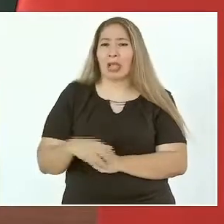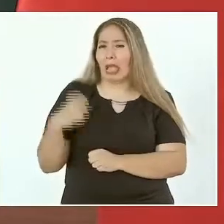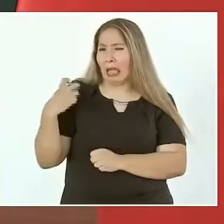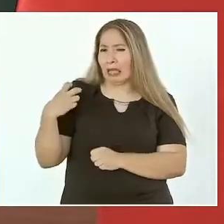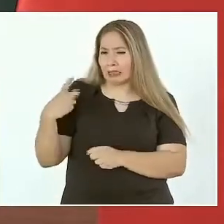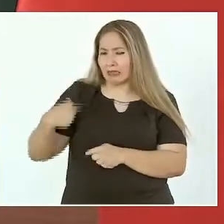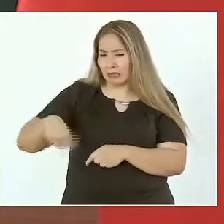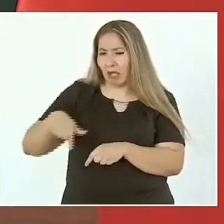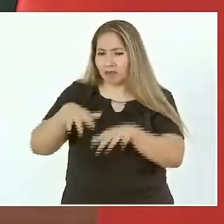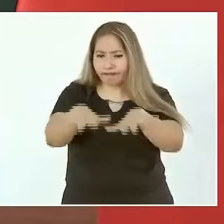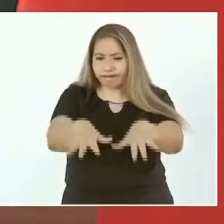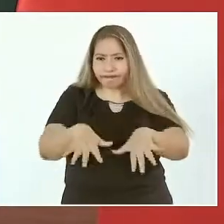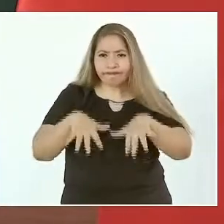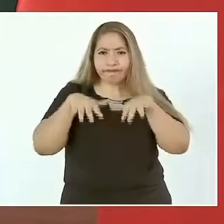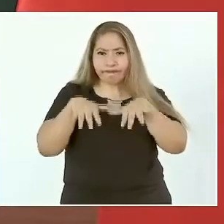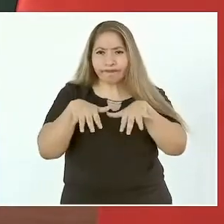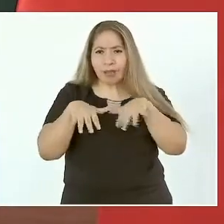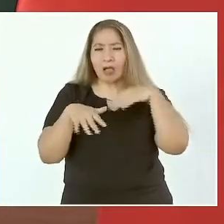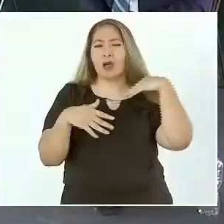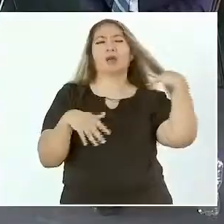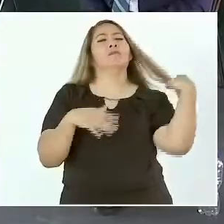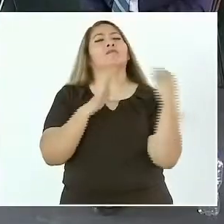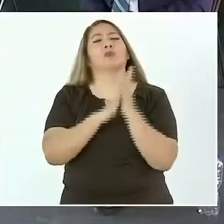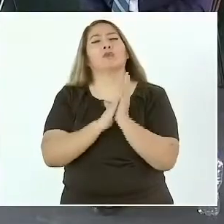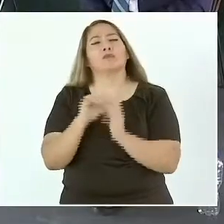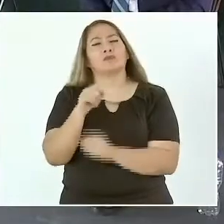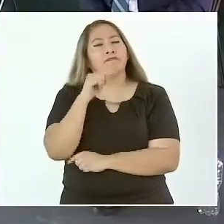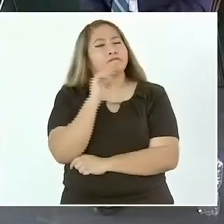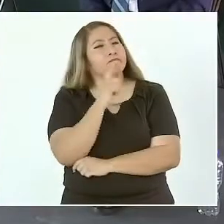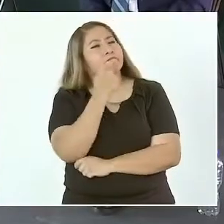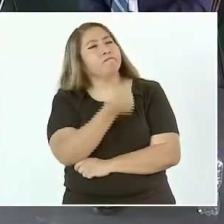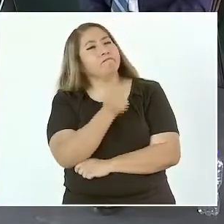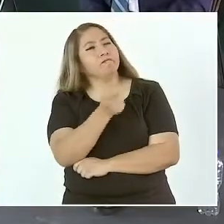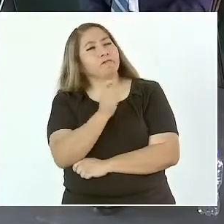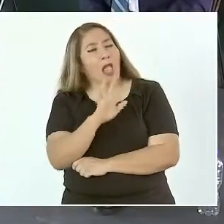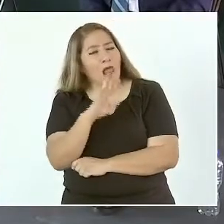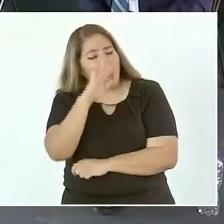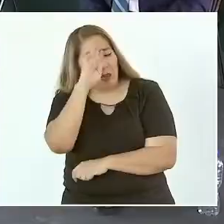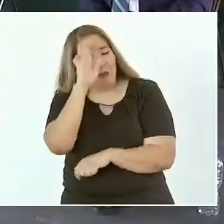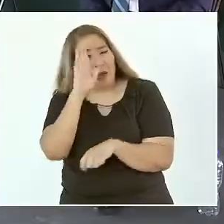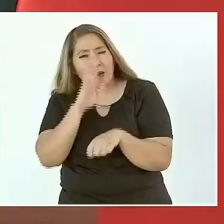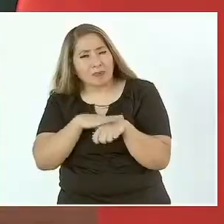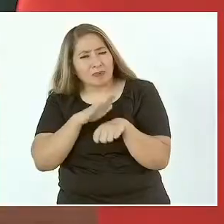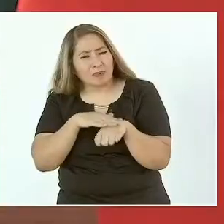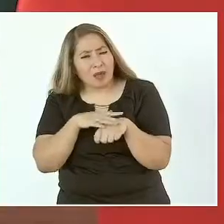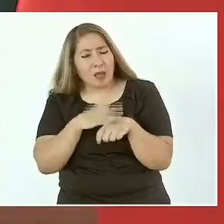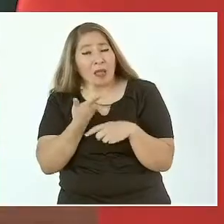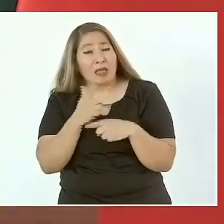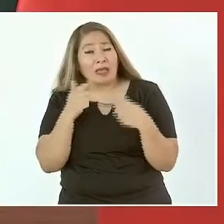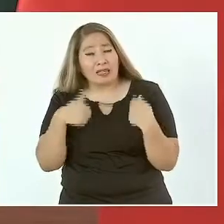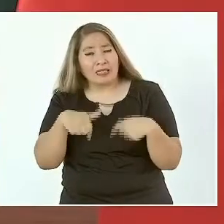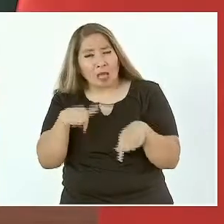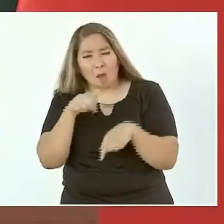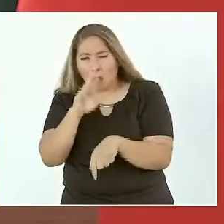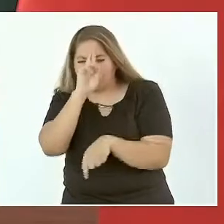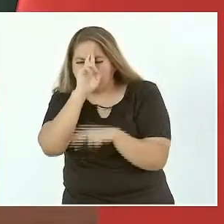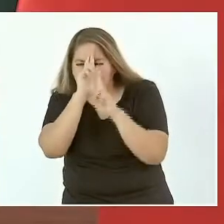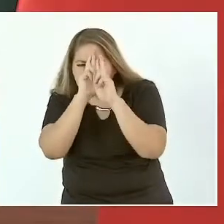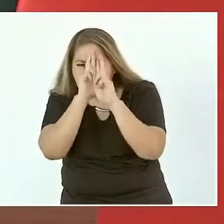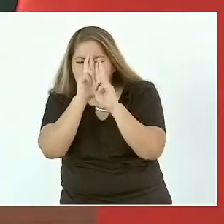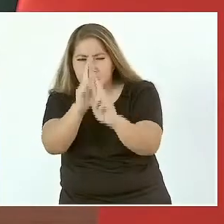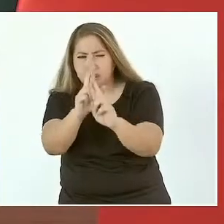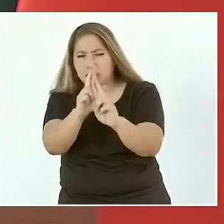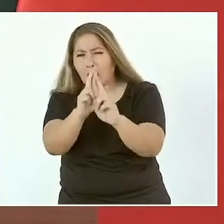Esta ceremonia resignifica nuestra memoria y nos representa como país la oportunidad de potenciar el respeto y la